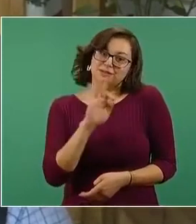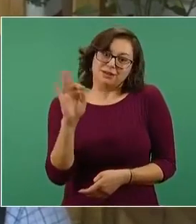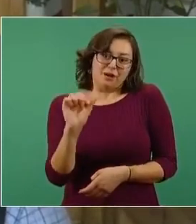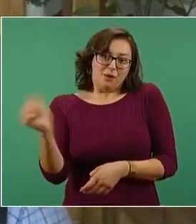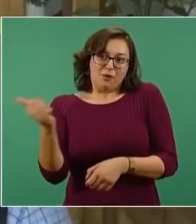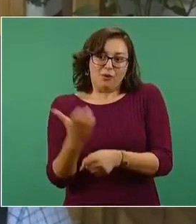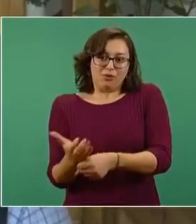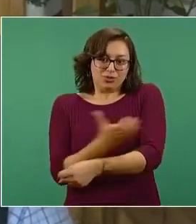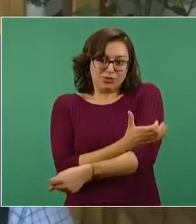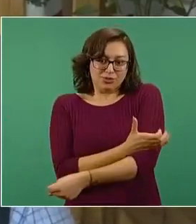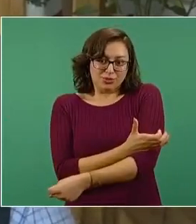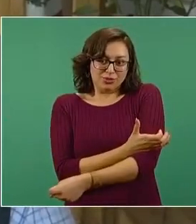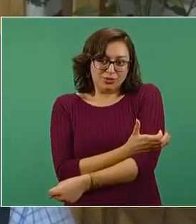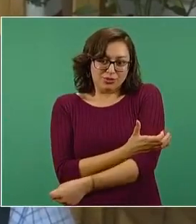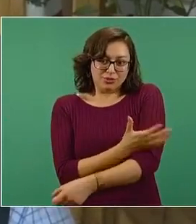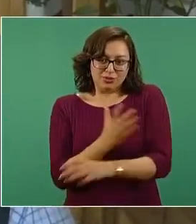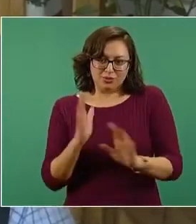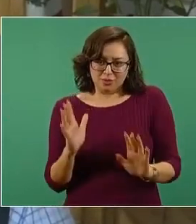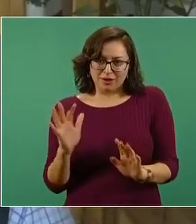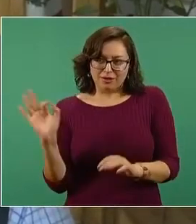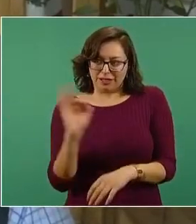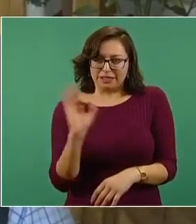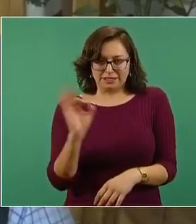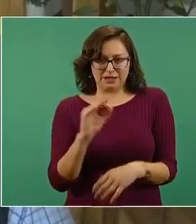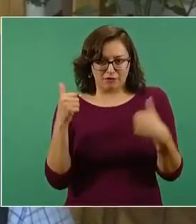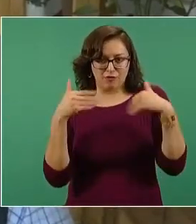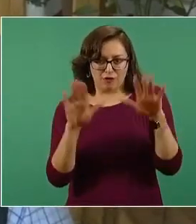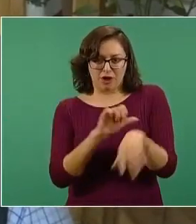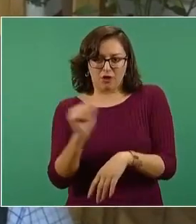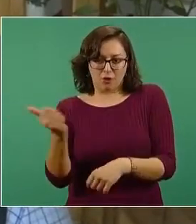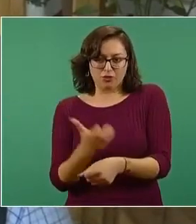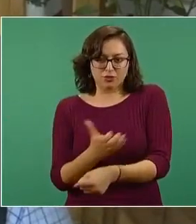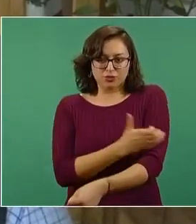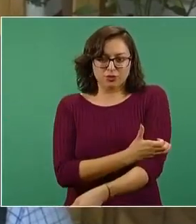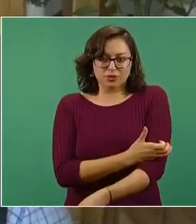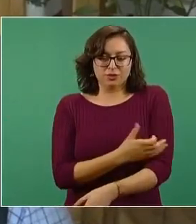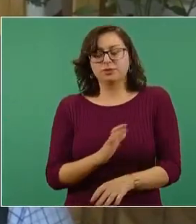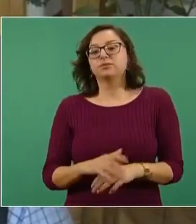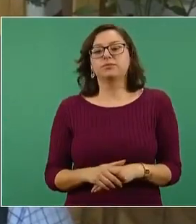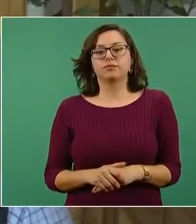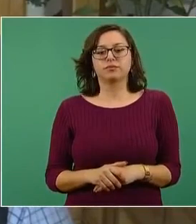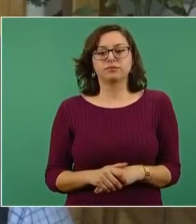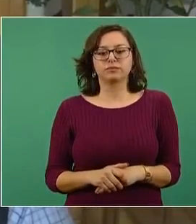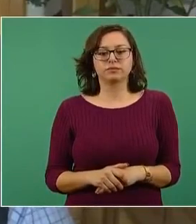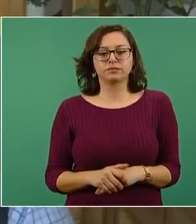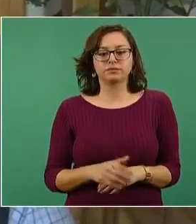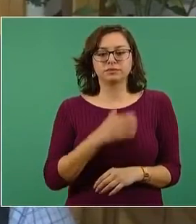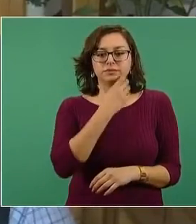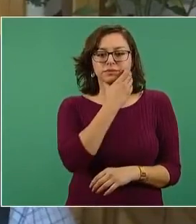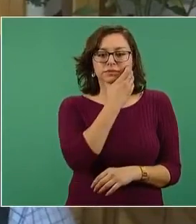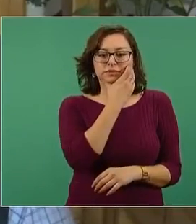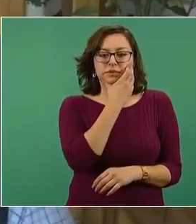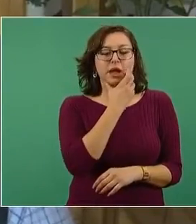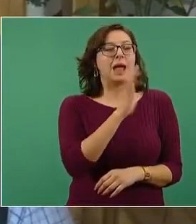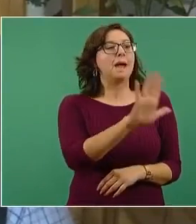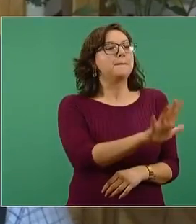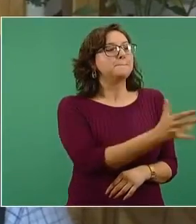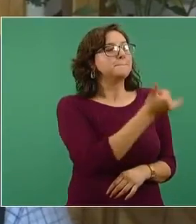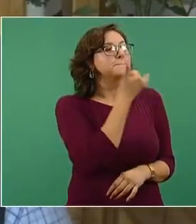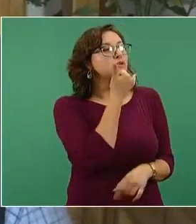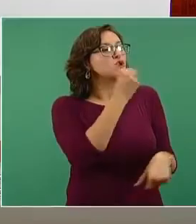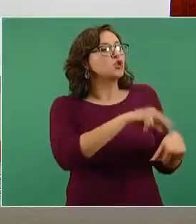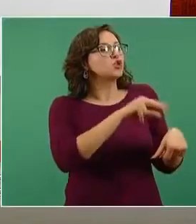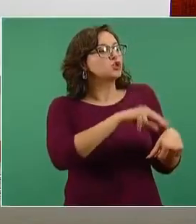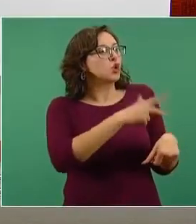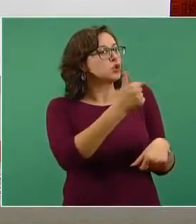que participa también de las reuniones de nuestros colegas. Tendría yo que en su El doctor Hugo López Gatell era, perdón. El doctor